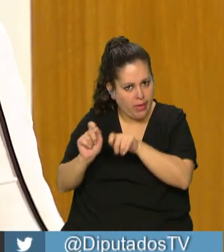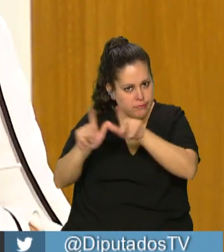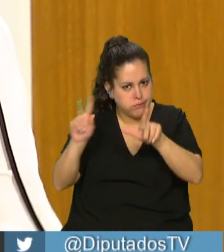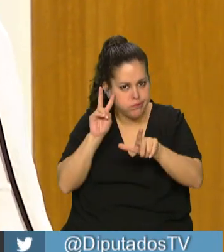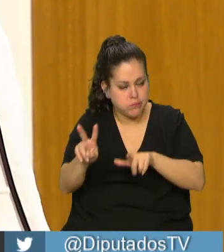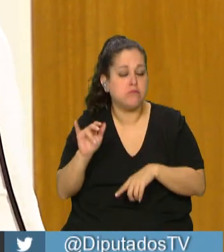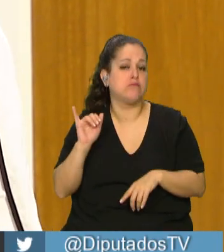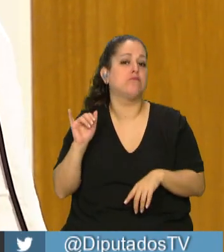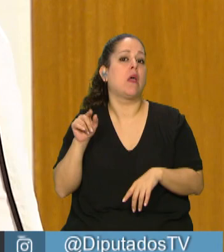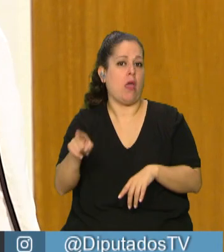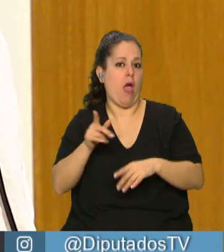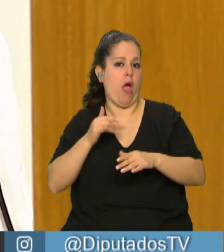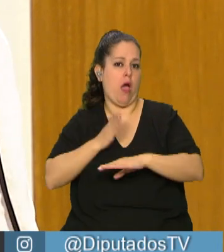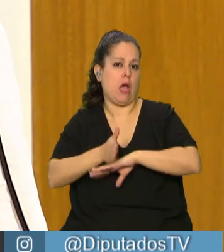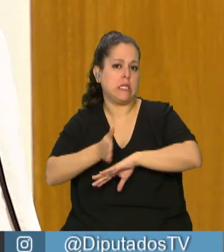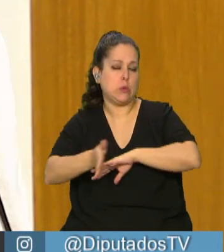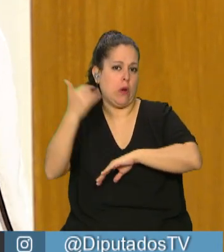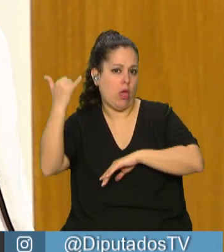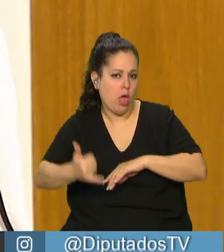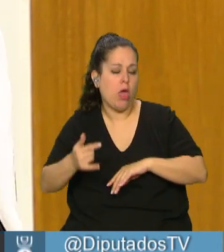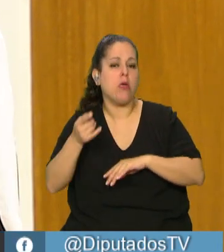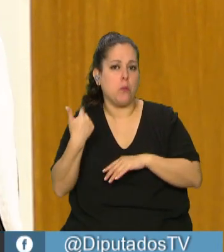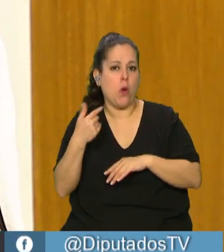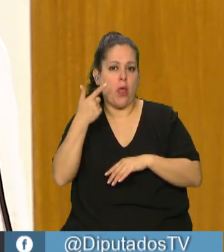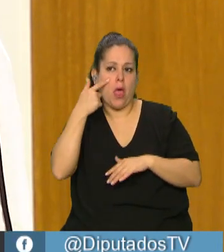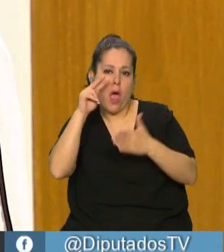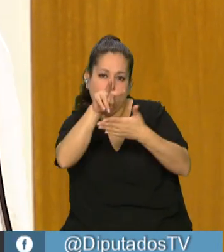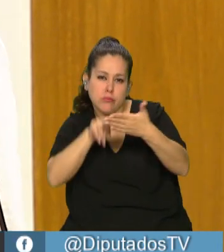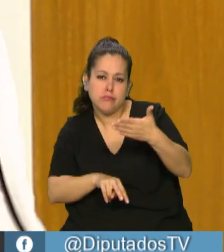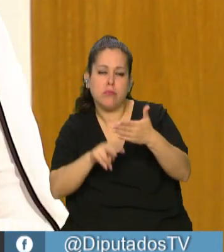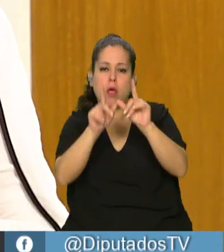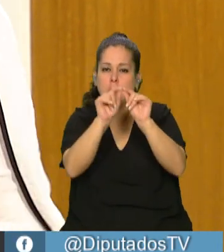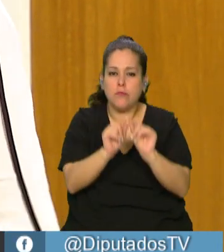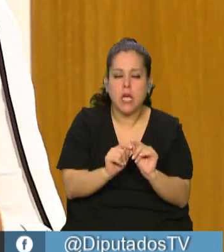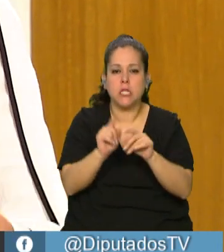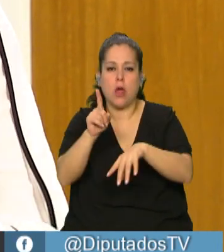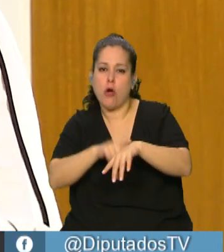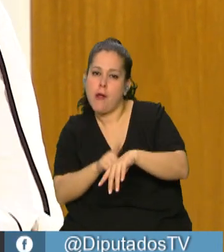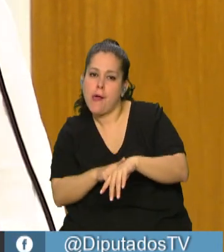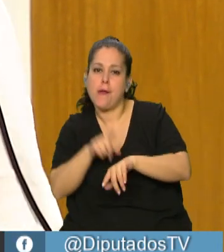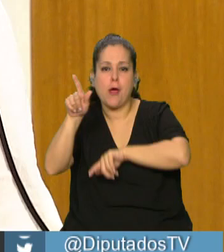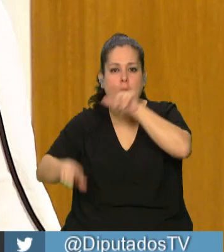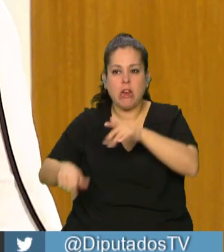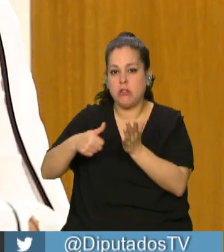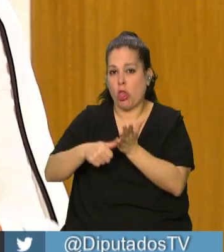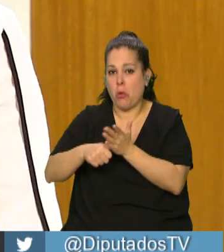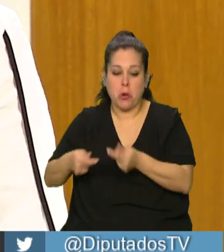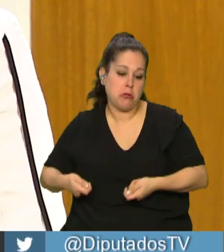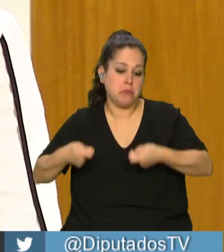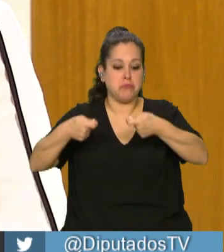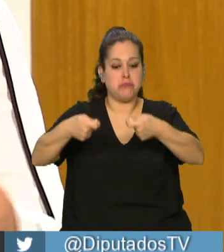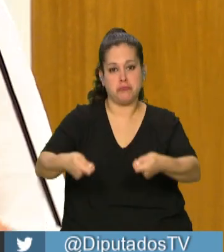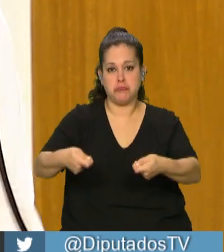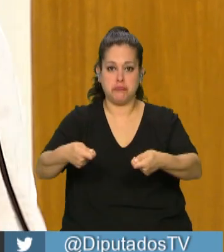y tiene ahí también la agenda de muestras que se están presentando, los tiempos. Las personas vienen con su documento, lo